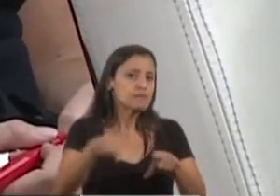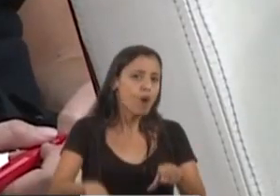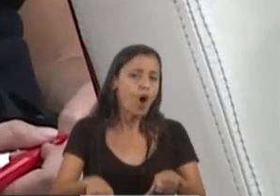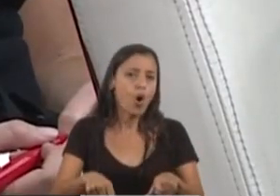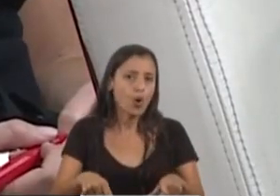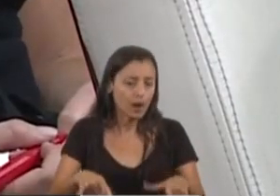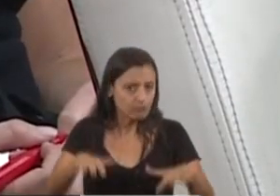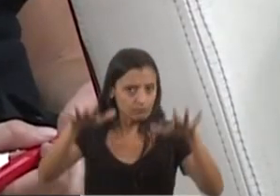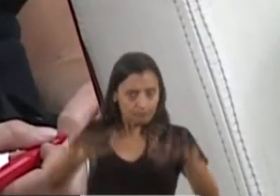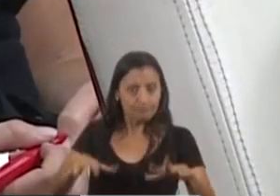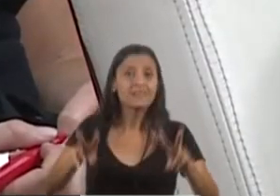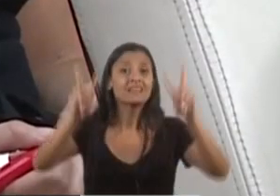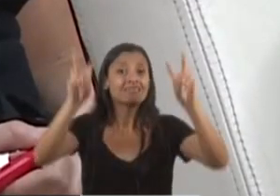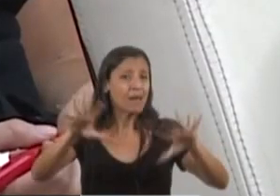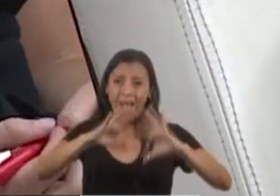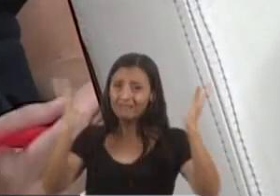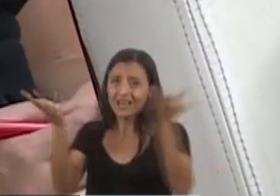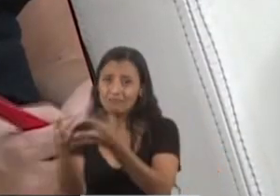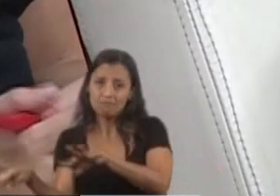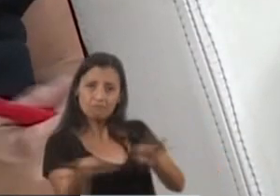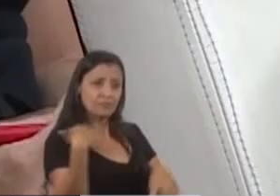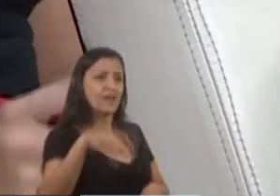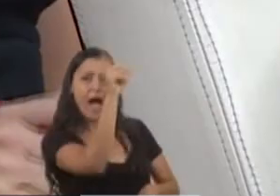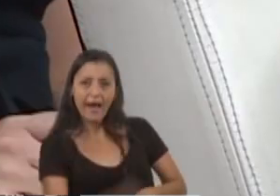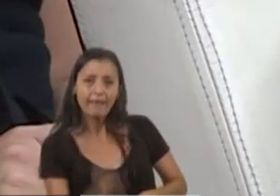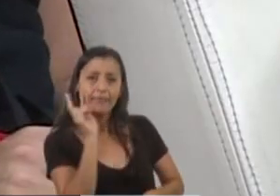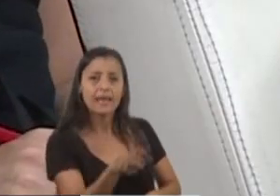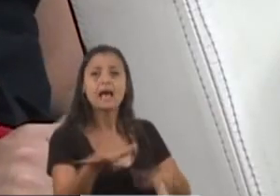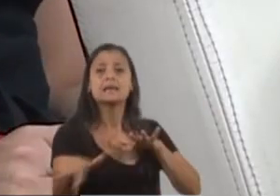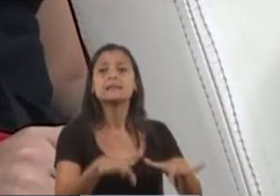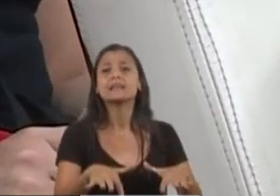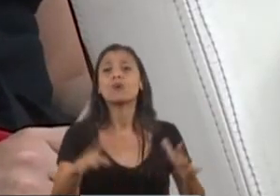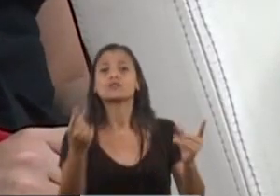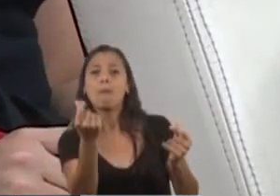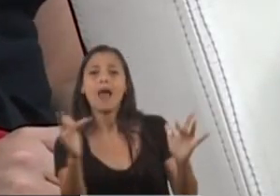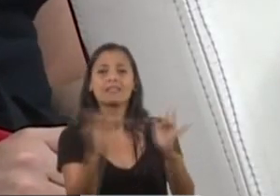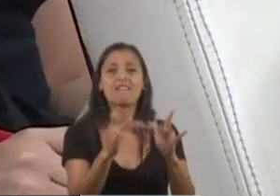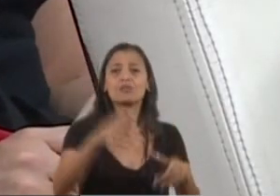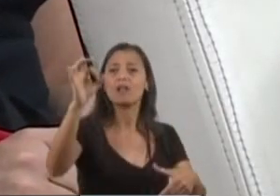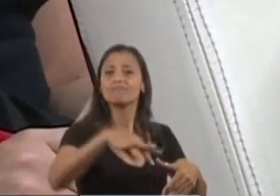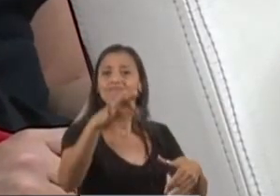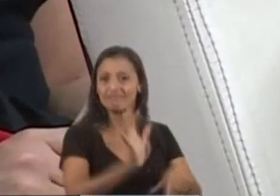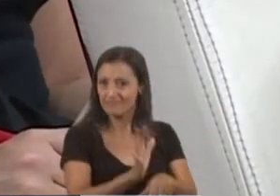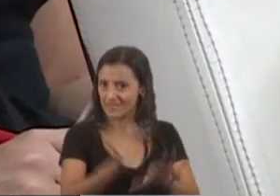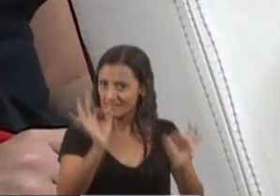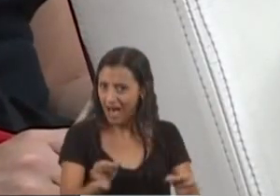internacional que ha tenido el caso Libra y la polémica que se generó a partir de la aparición del presidente